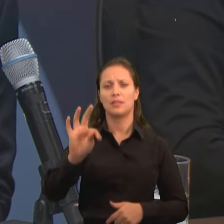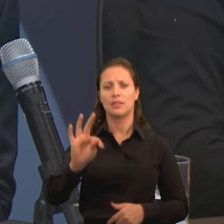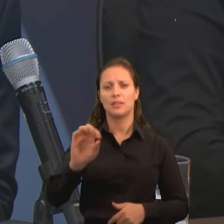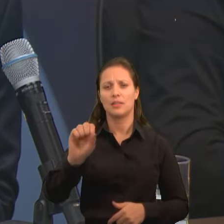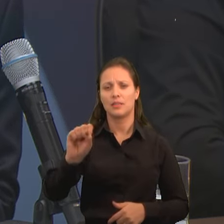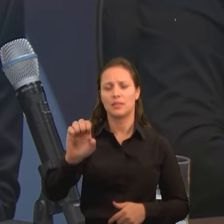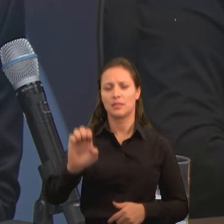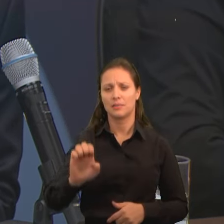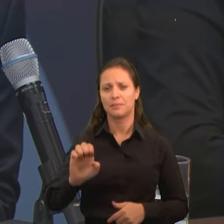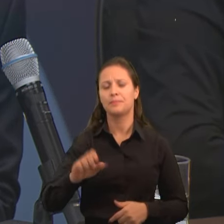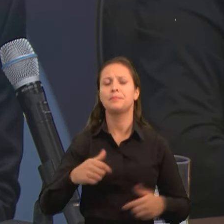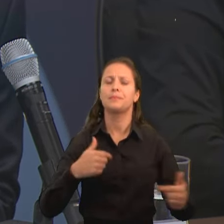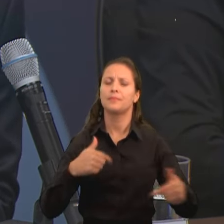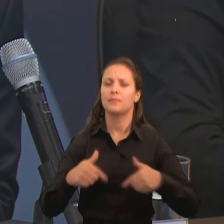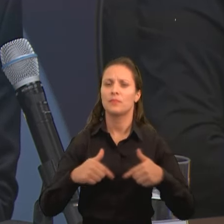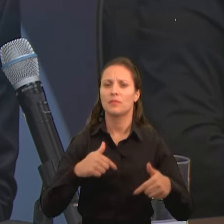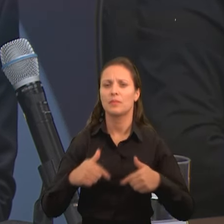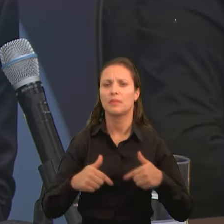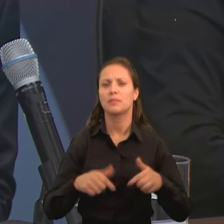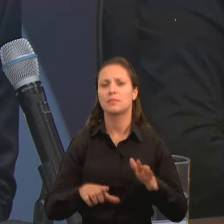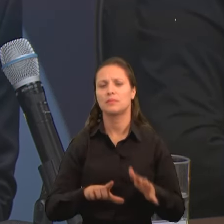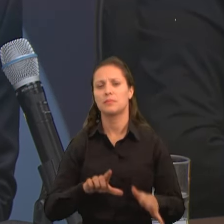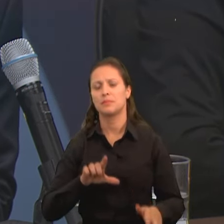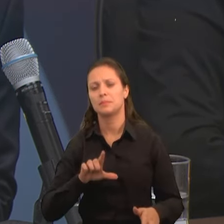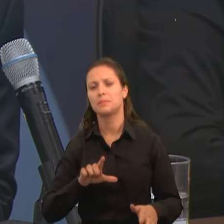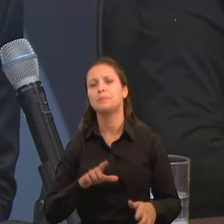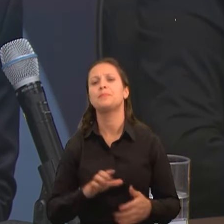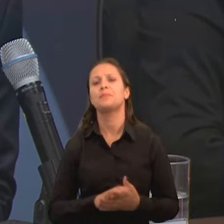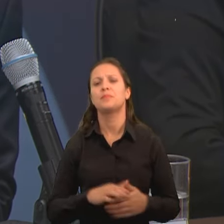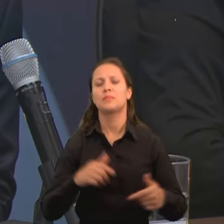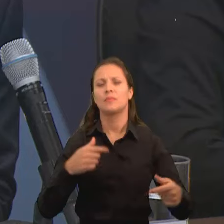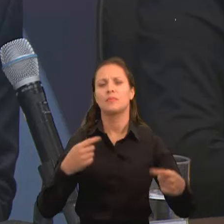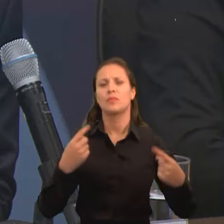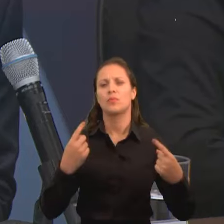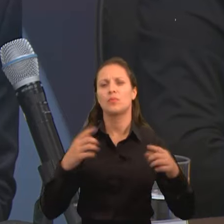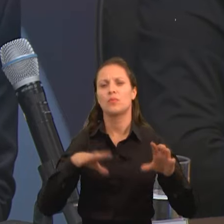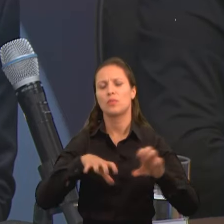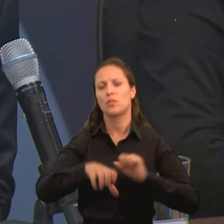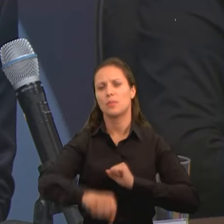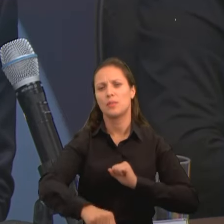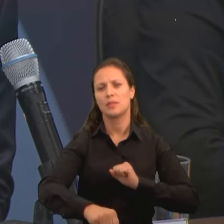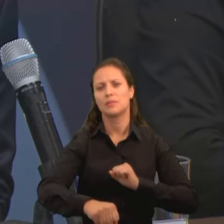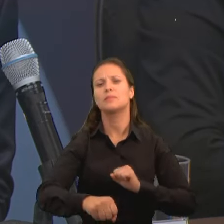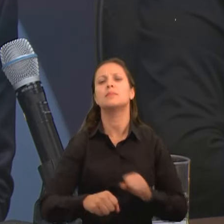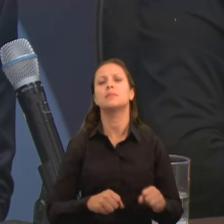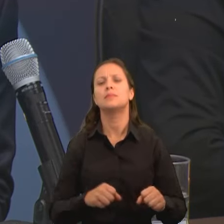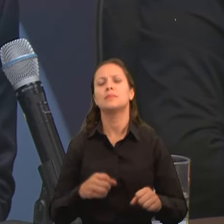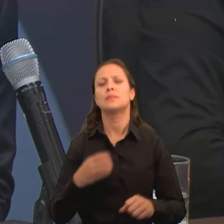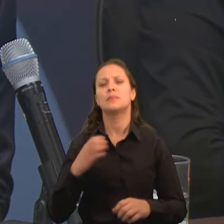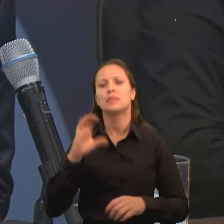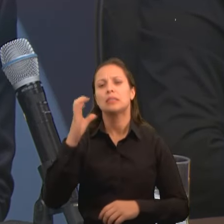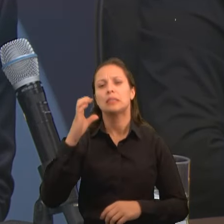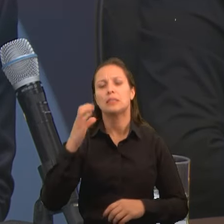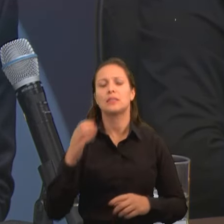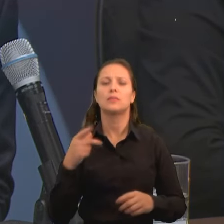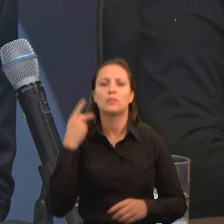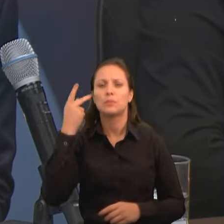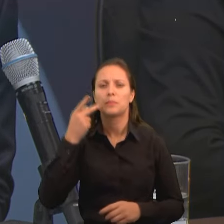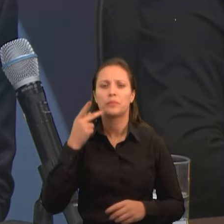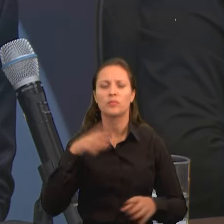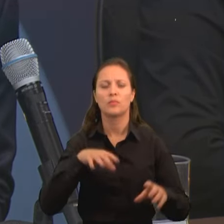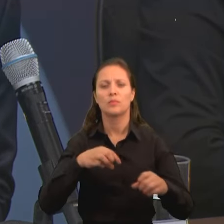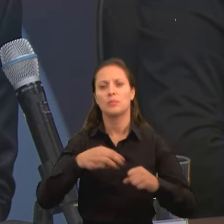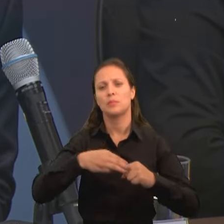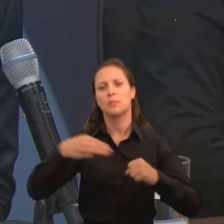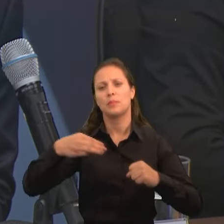Federal, asesor especial de la Presidencia, doctor en Ciencias Jurídicas y Sociales, doctorado en Ciencias Políticas,